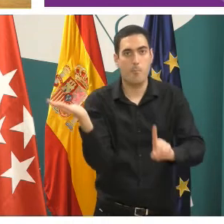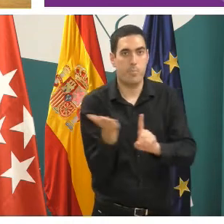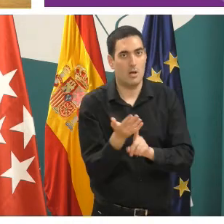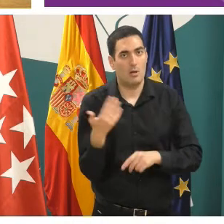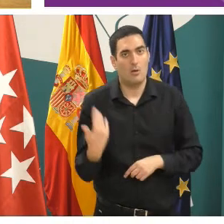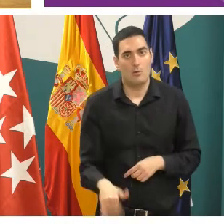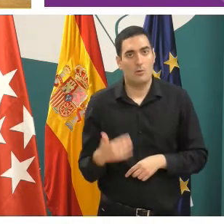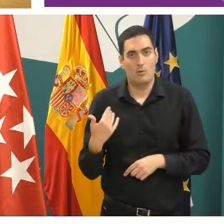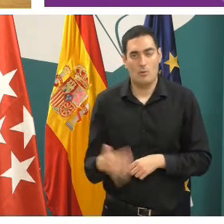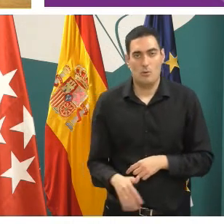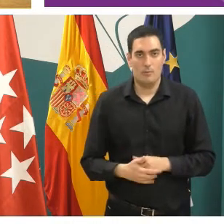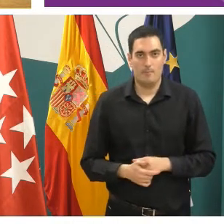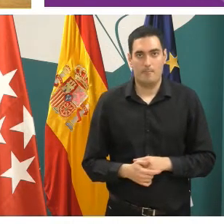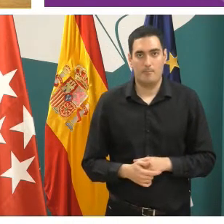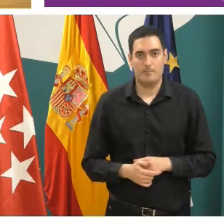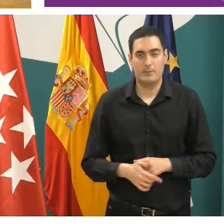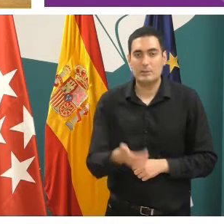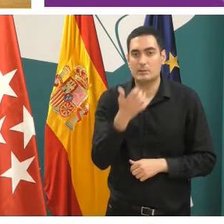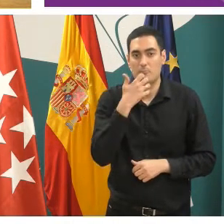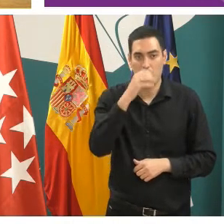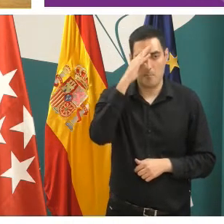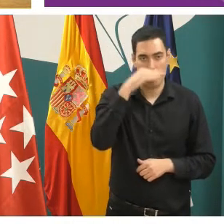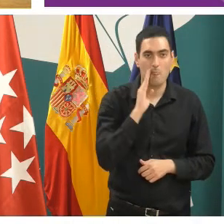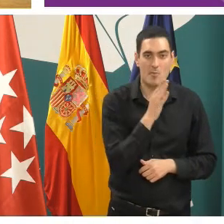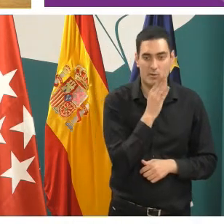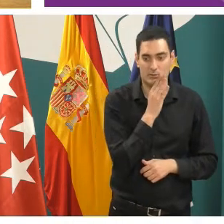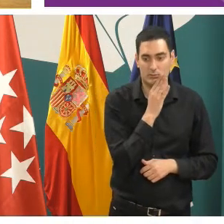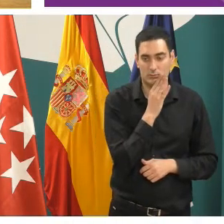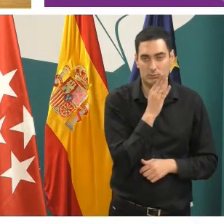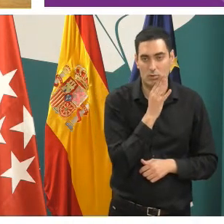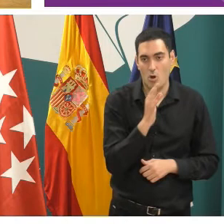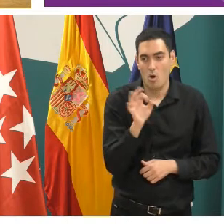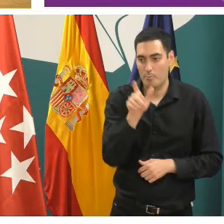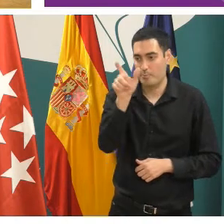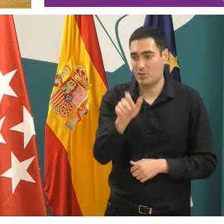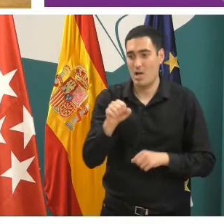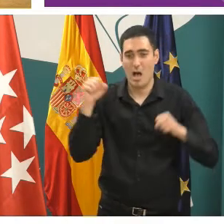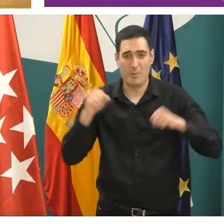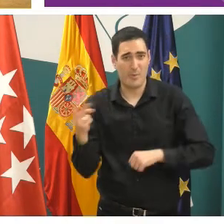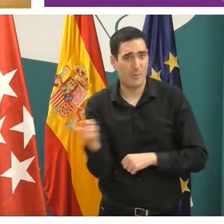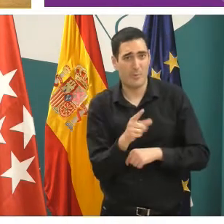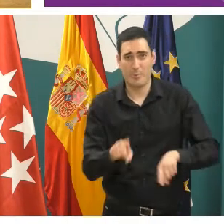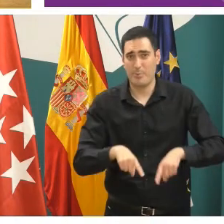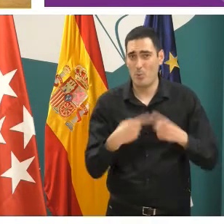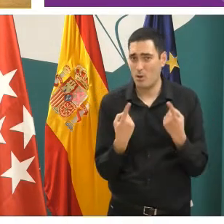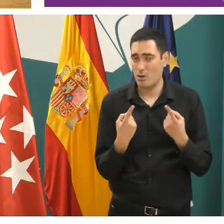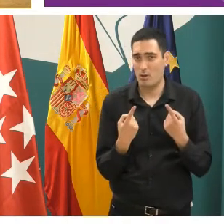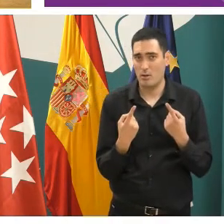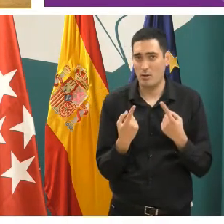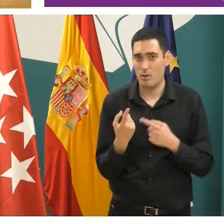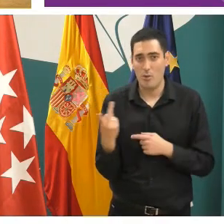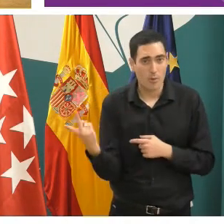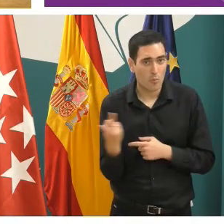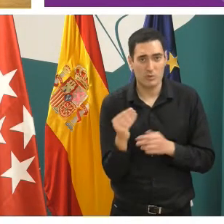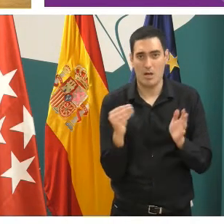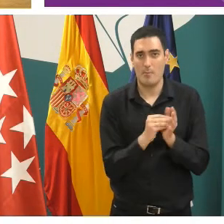es que realmente tienen que, tanto si son padres de niños como si son personas adultas que tienen la enfermedad, tienen que dejar muchas